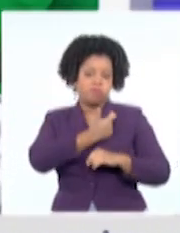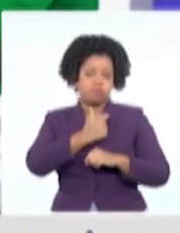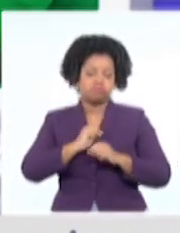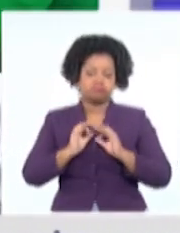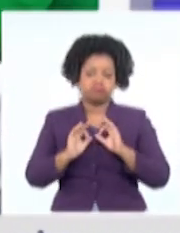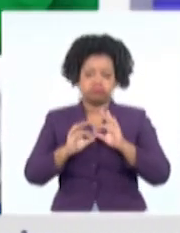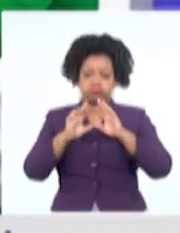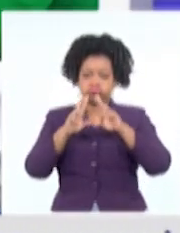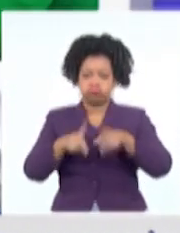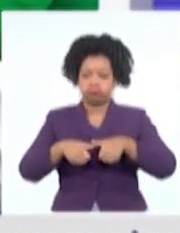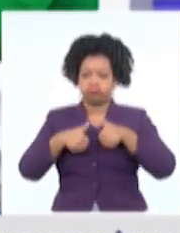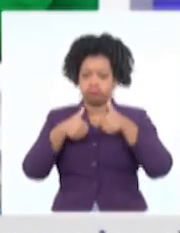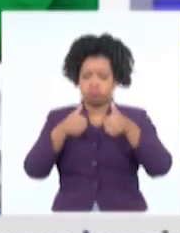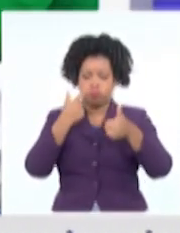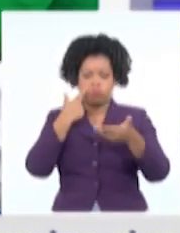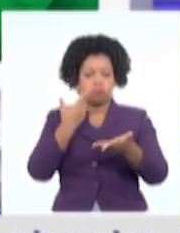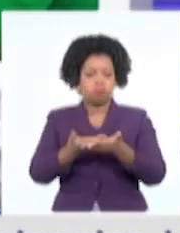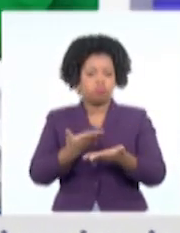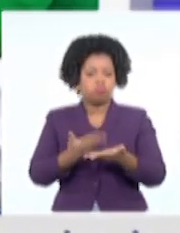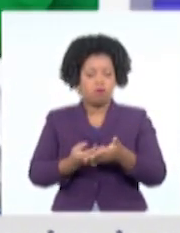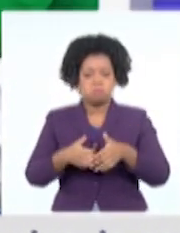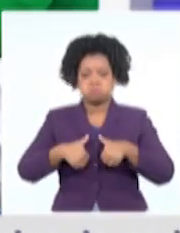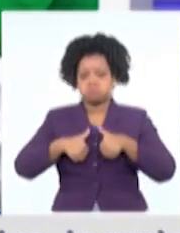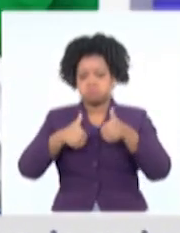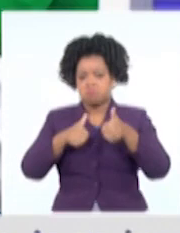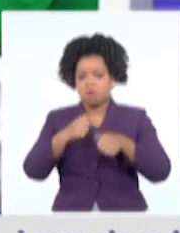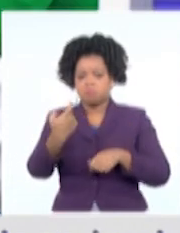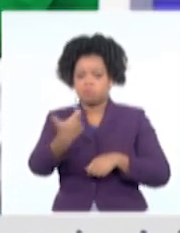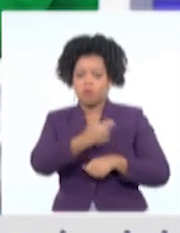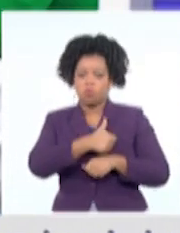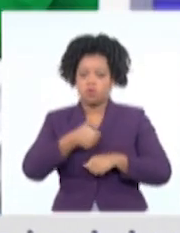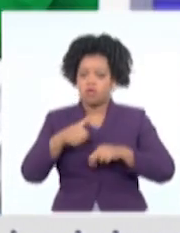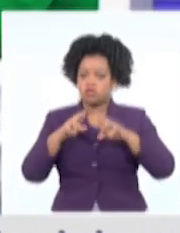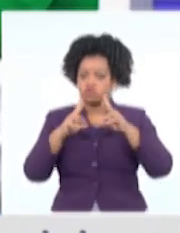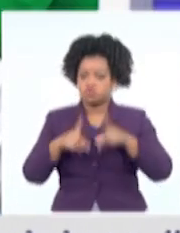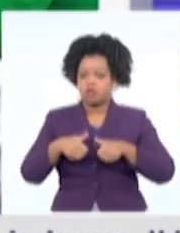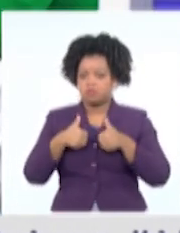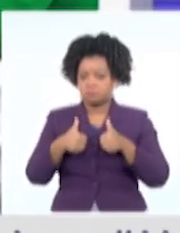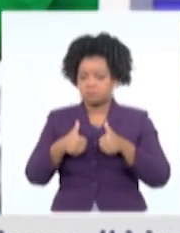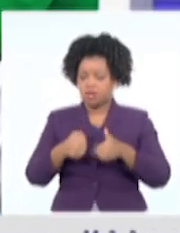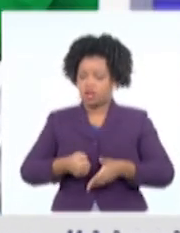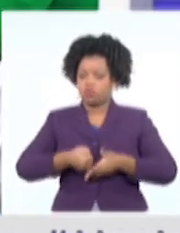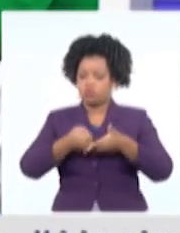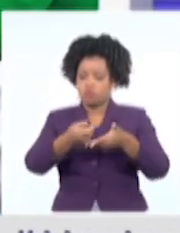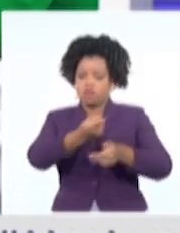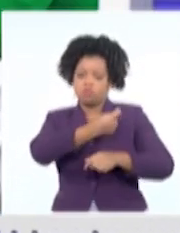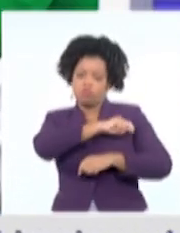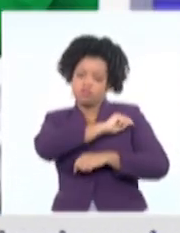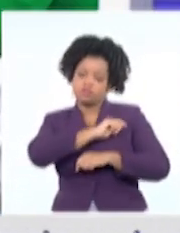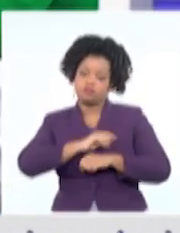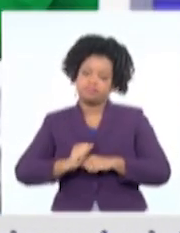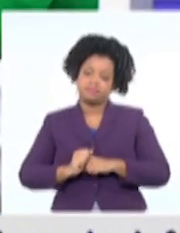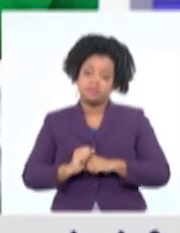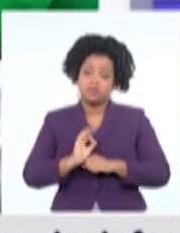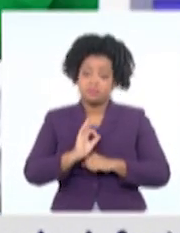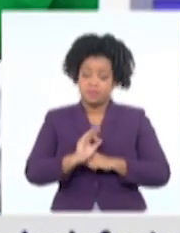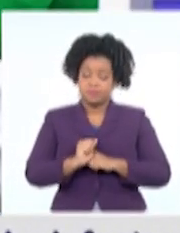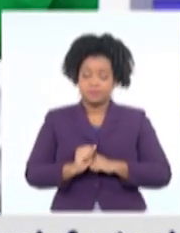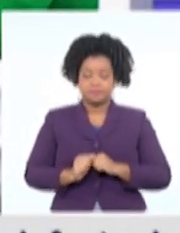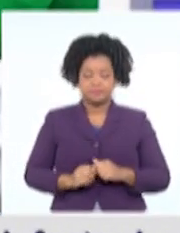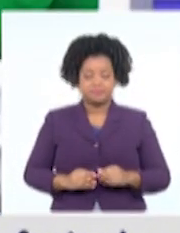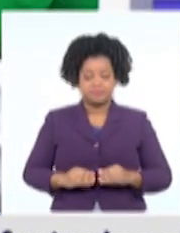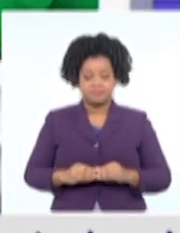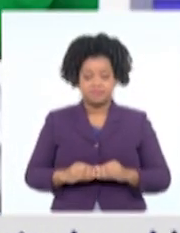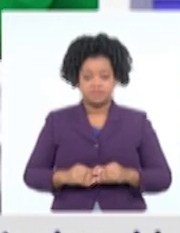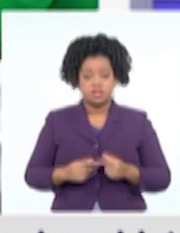la efectividad de nuestras vacunas y de todas formas yo